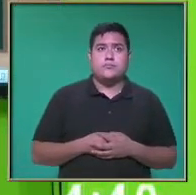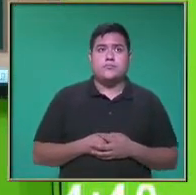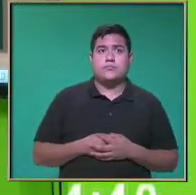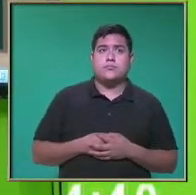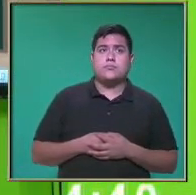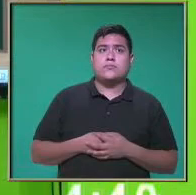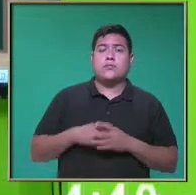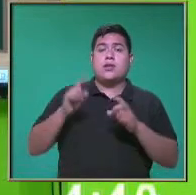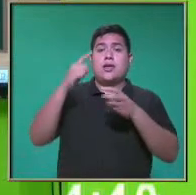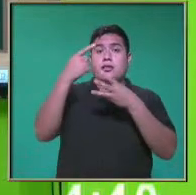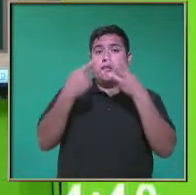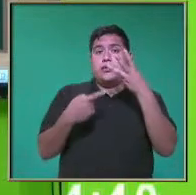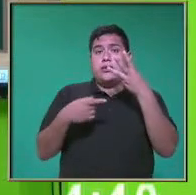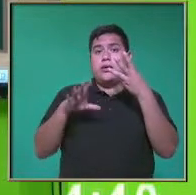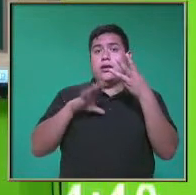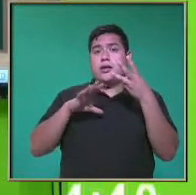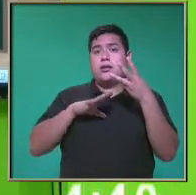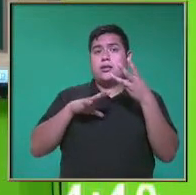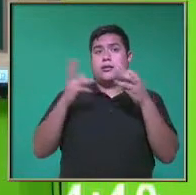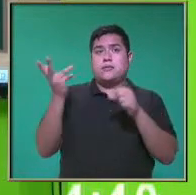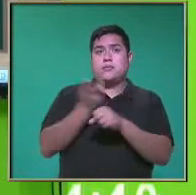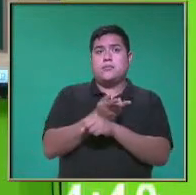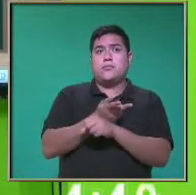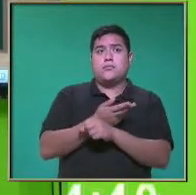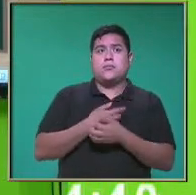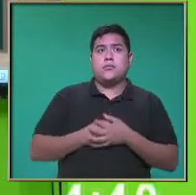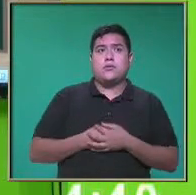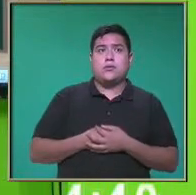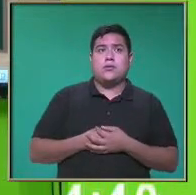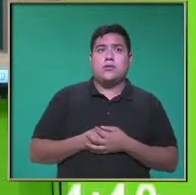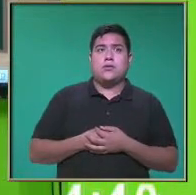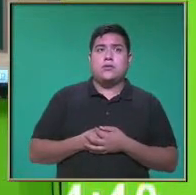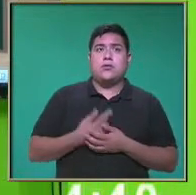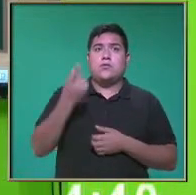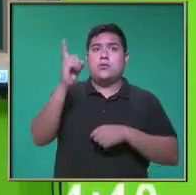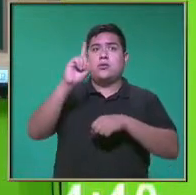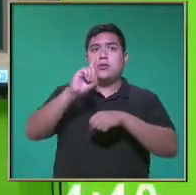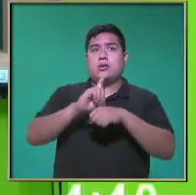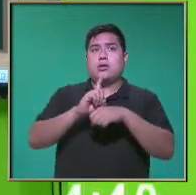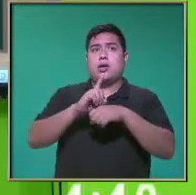three different events and the resolution. The first one. One day,